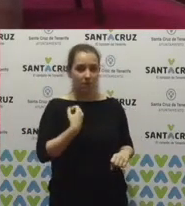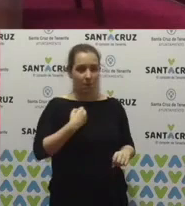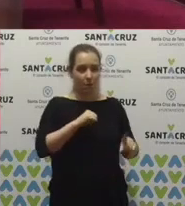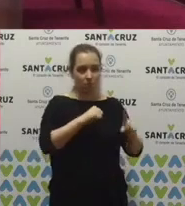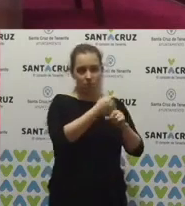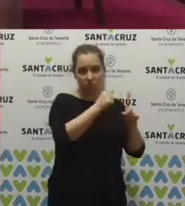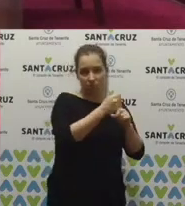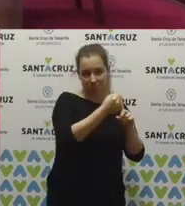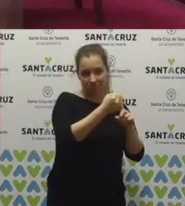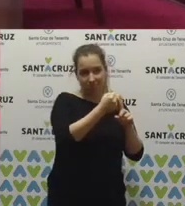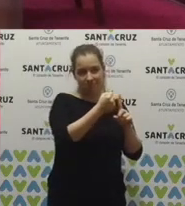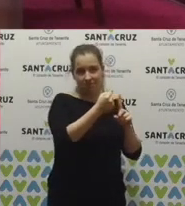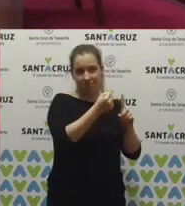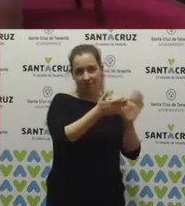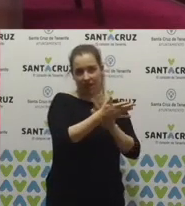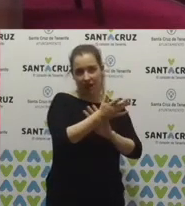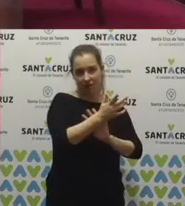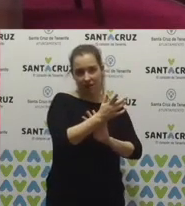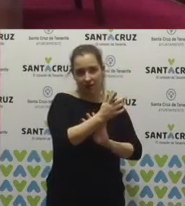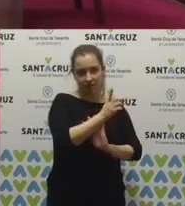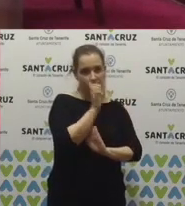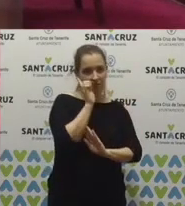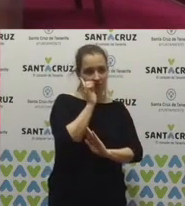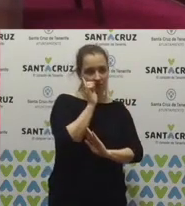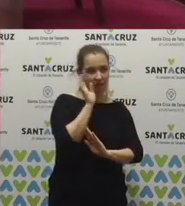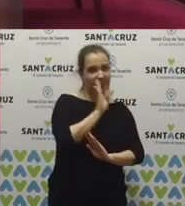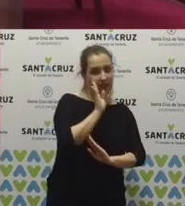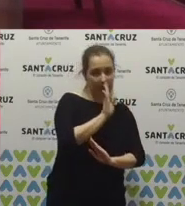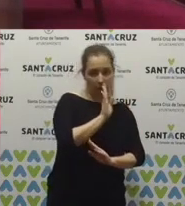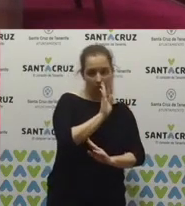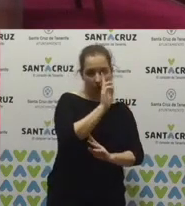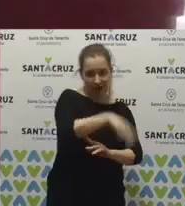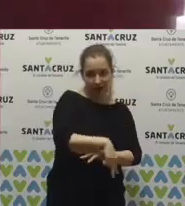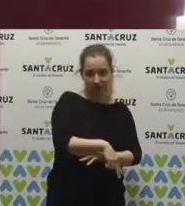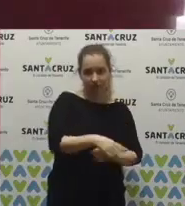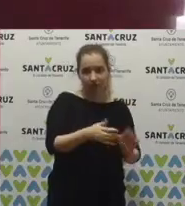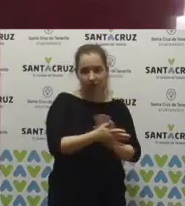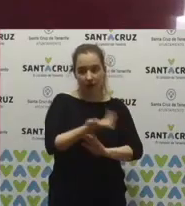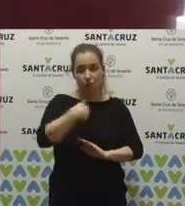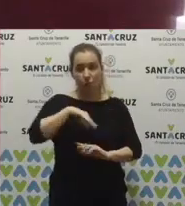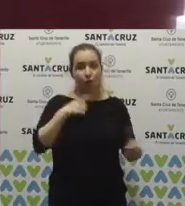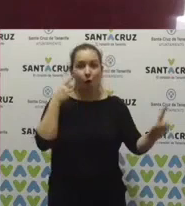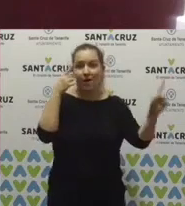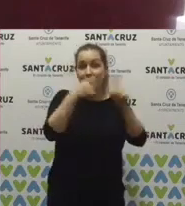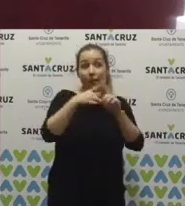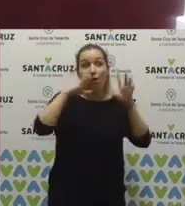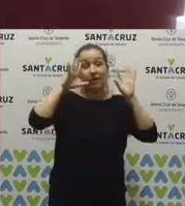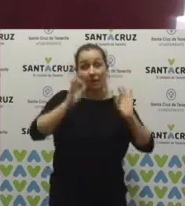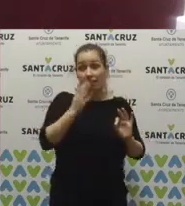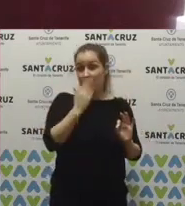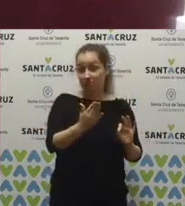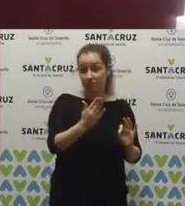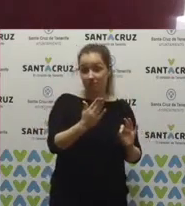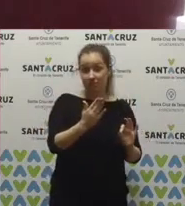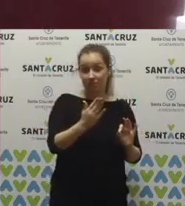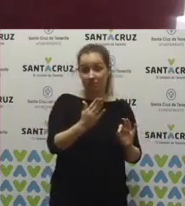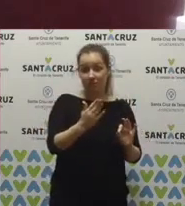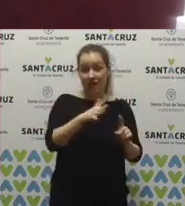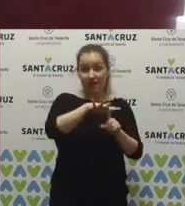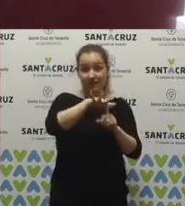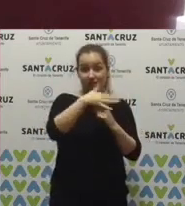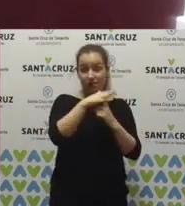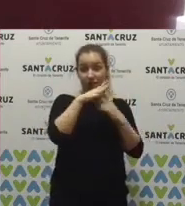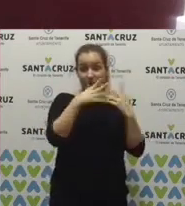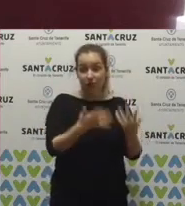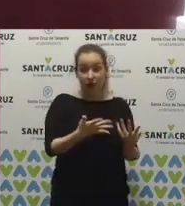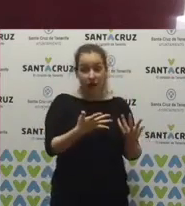delitos no nuestra la intención y sinceramente creo que se dé la circunstancia actualmente una sesión